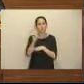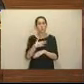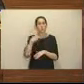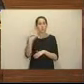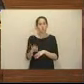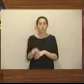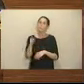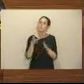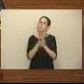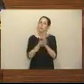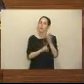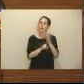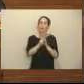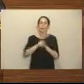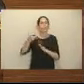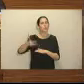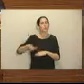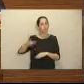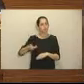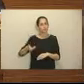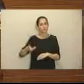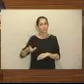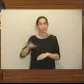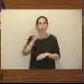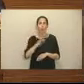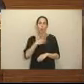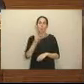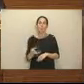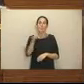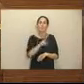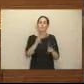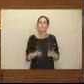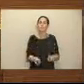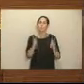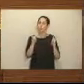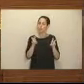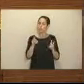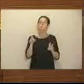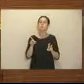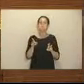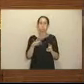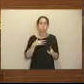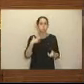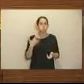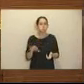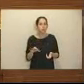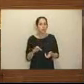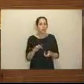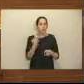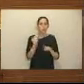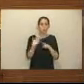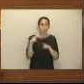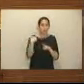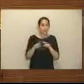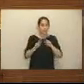avance importante, o será una nueva repetición. ¿Dispone de margen para cambiar sus